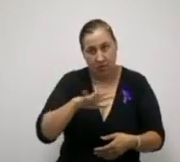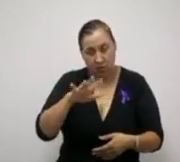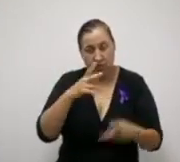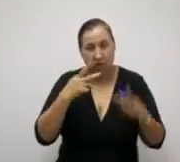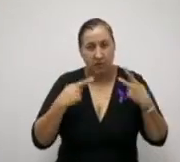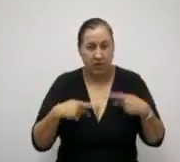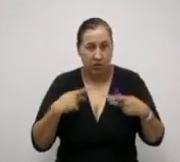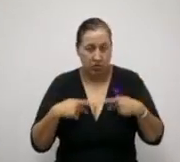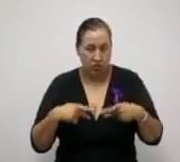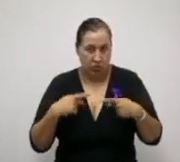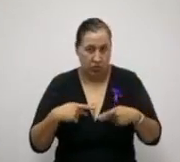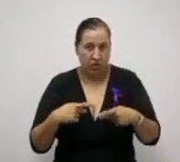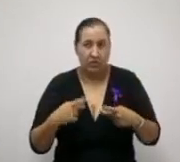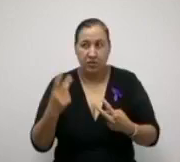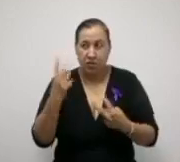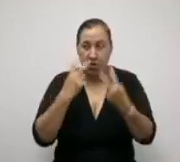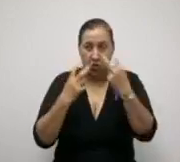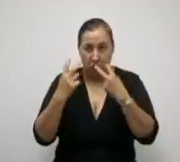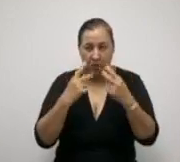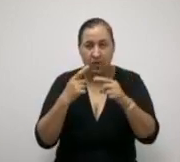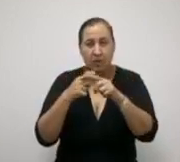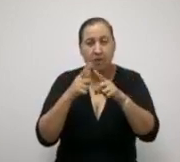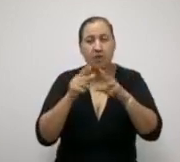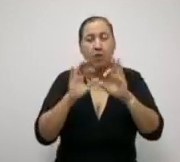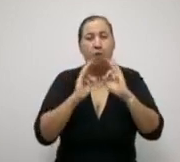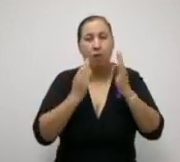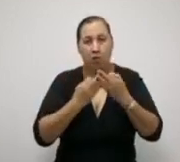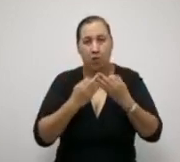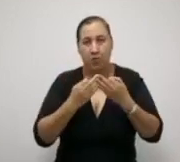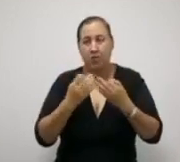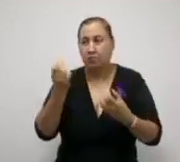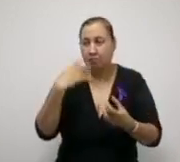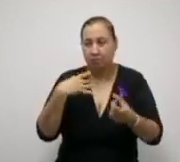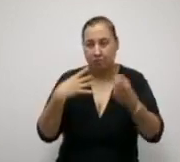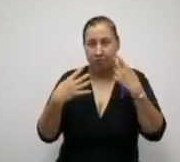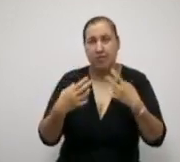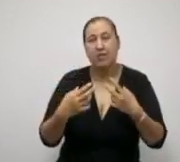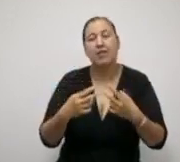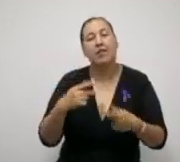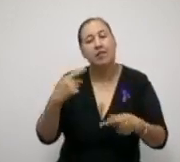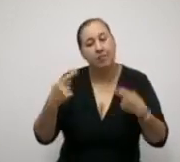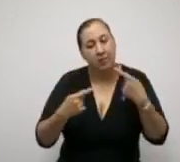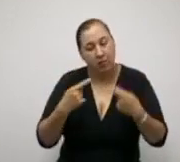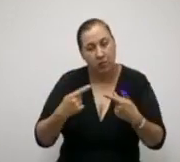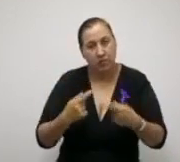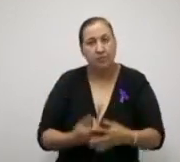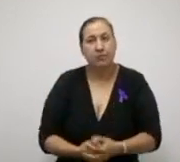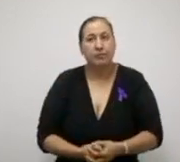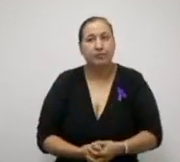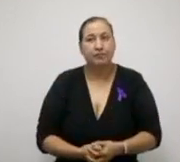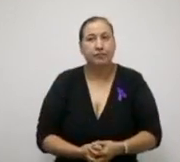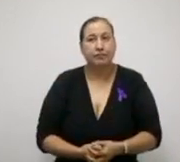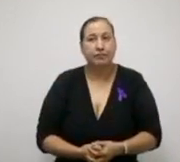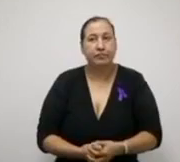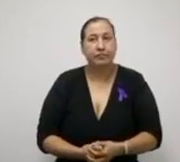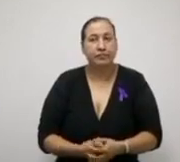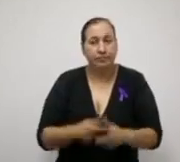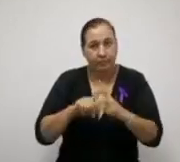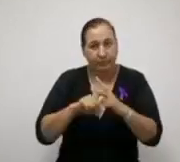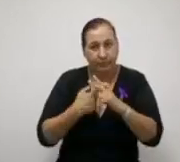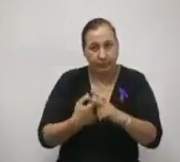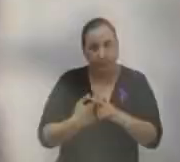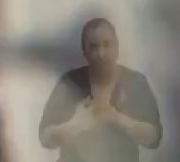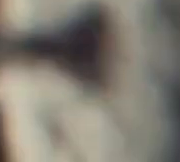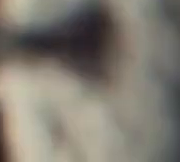las personas que nos ven a través de los medios de comunicación y nos envían sus preguntas para poder resolverlas. Iniciamos con la pregunta número